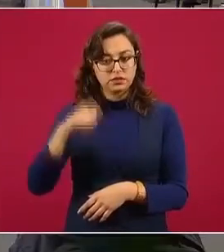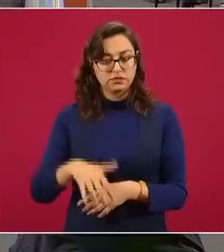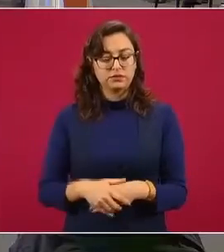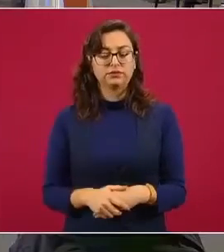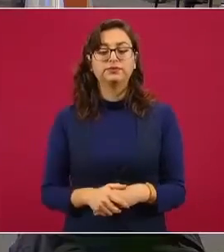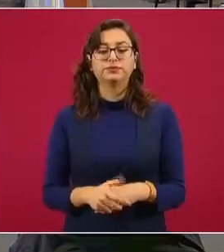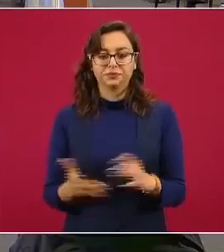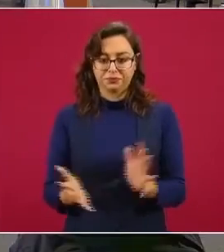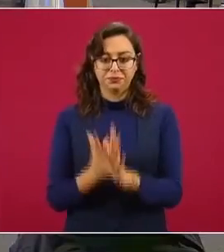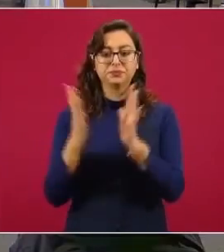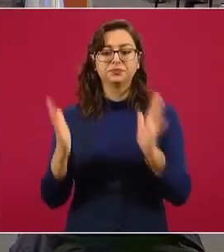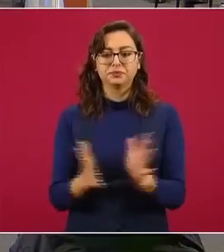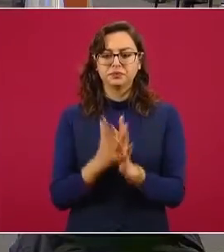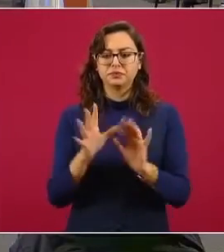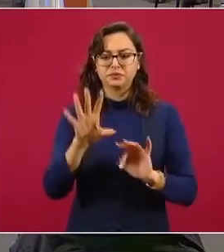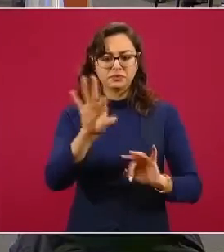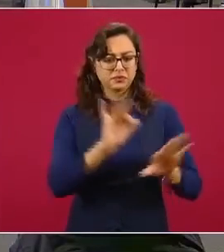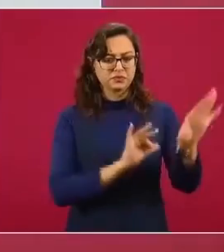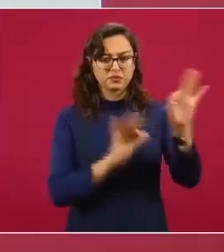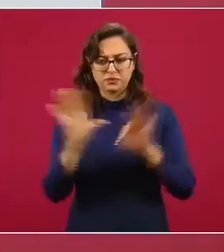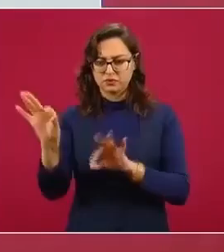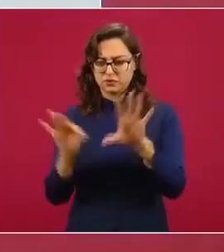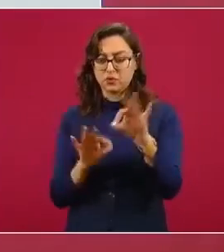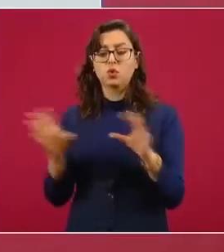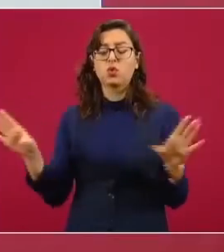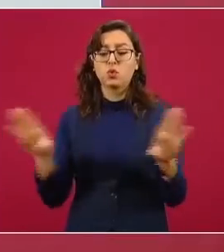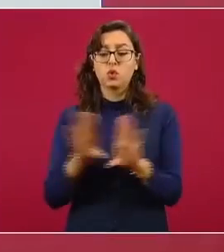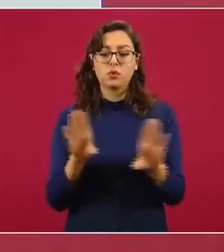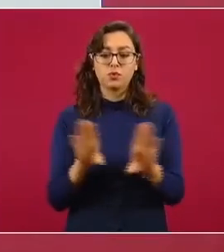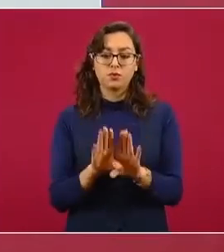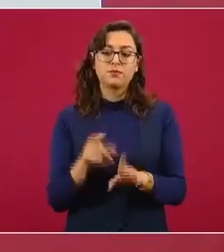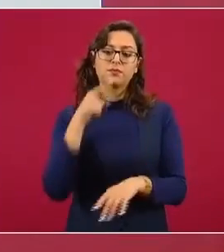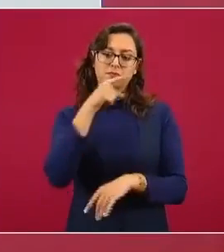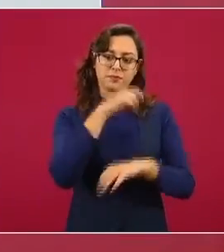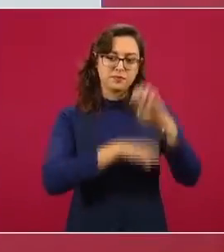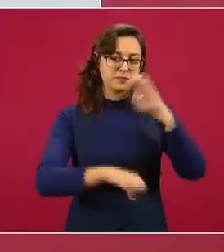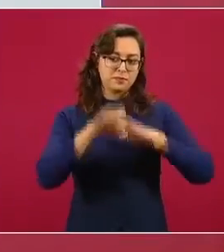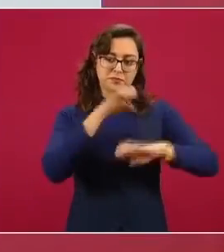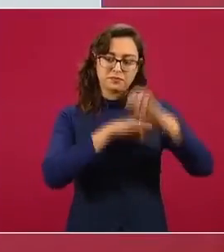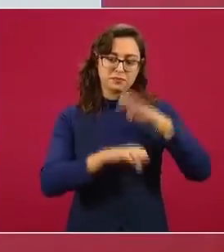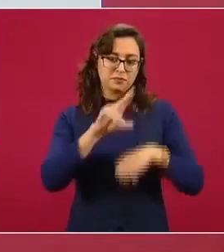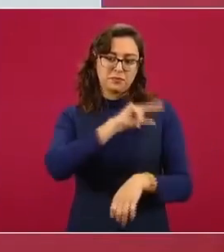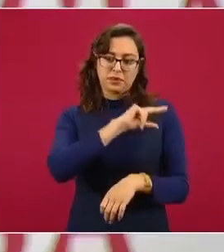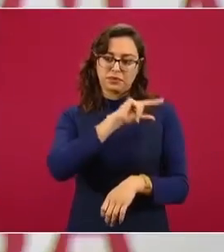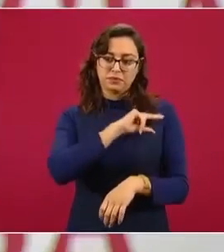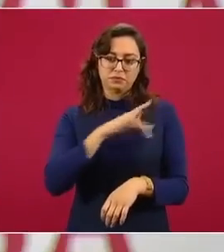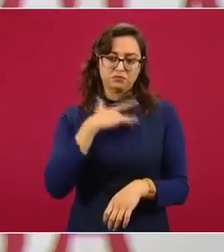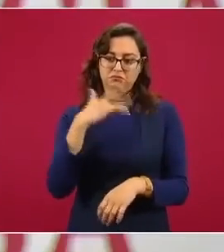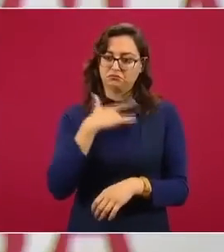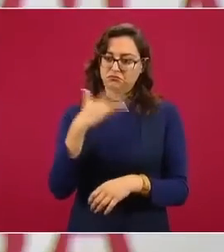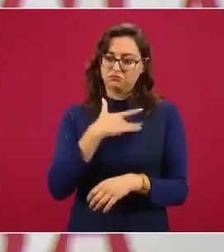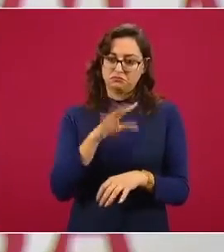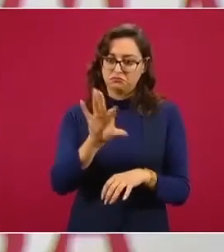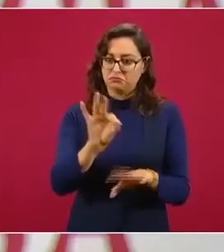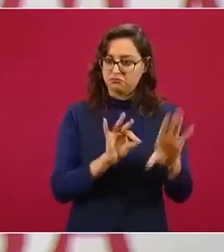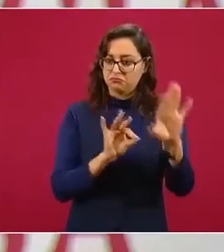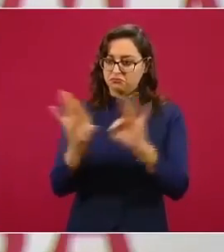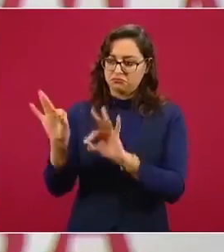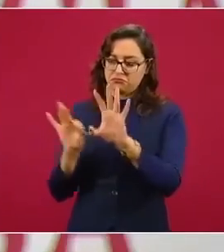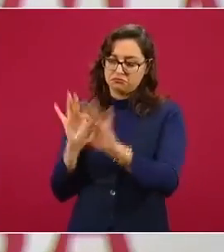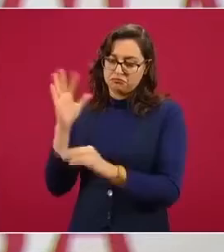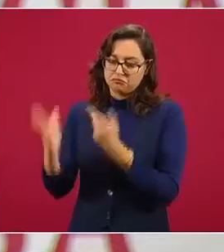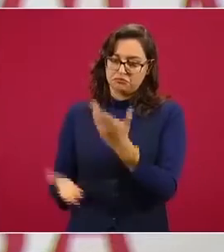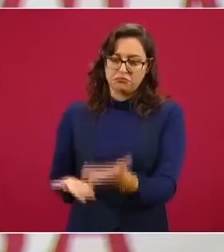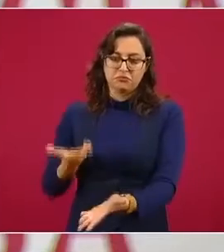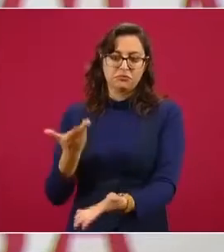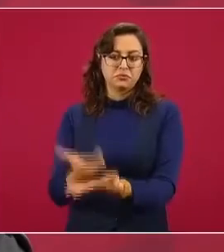¿Cómo se seleccionaron? Pues por parte de la empresa con sus propios análisis y dependiendo qué centro hay en cada entidad